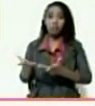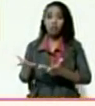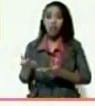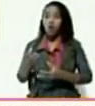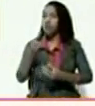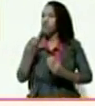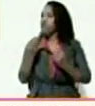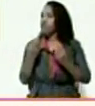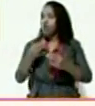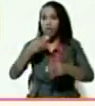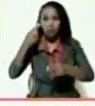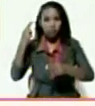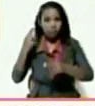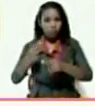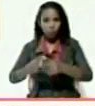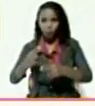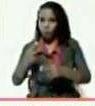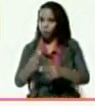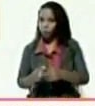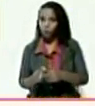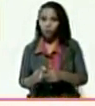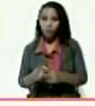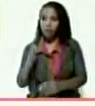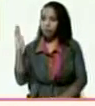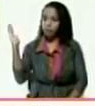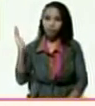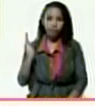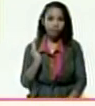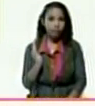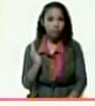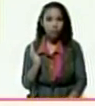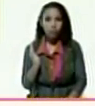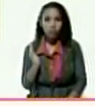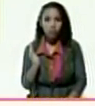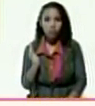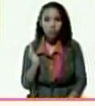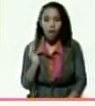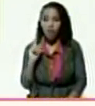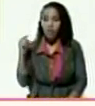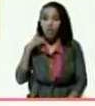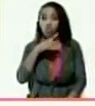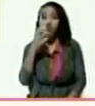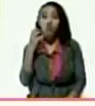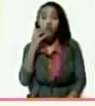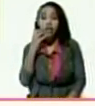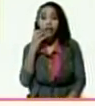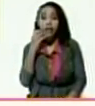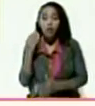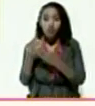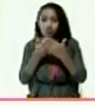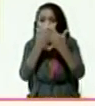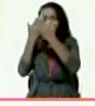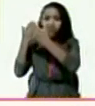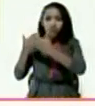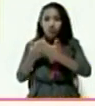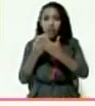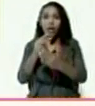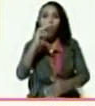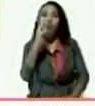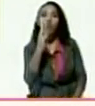muy peligrosa, viniendo de Duque, alumno de Uribe,